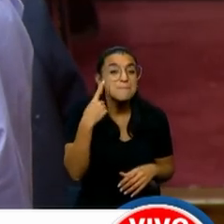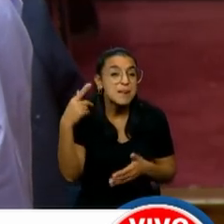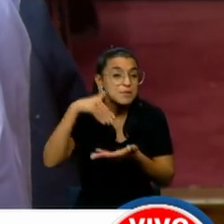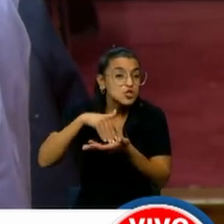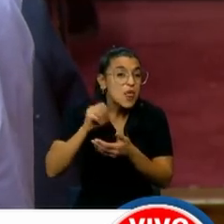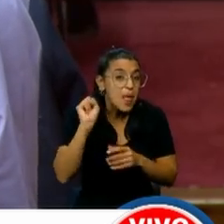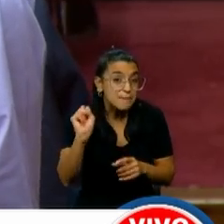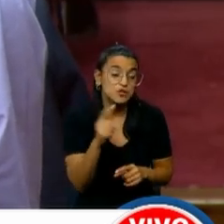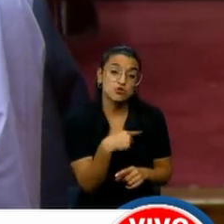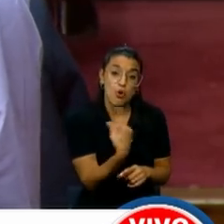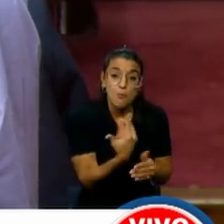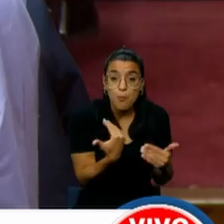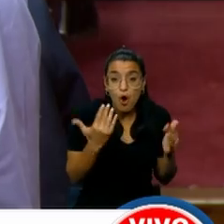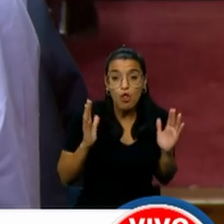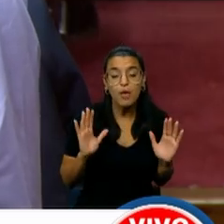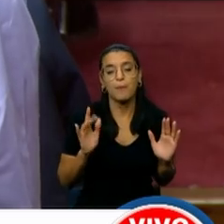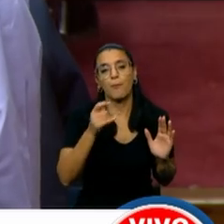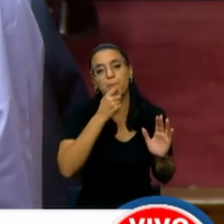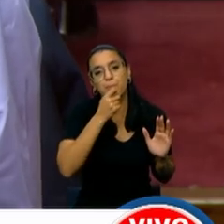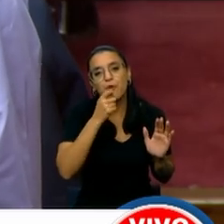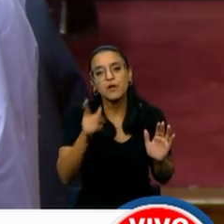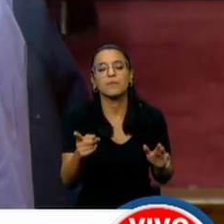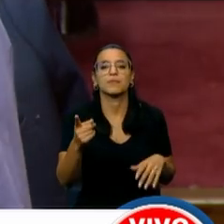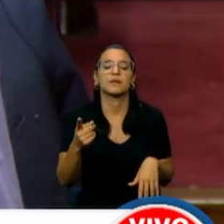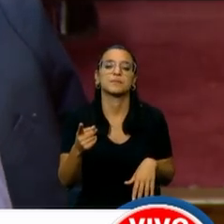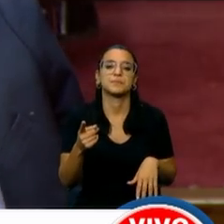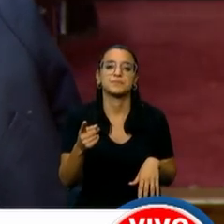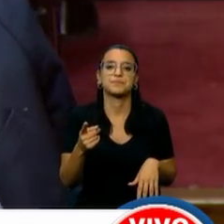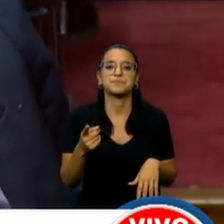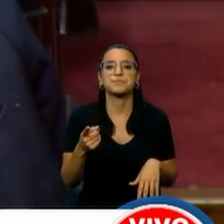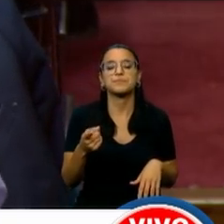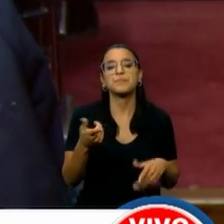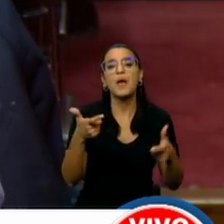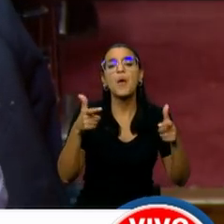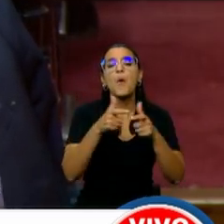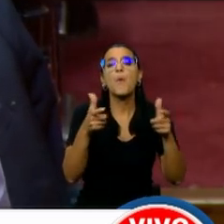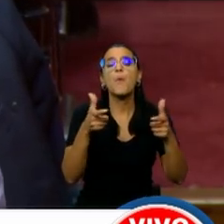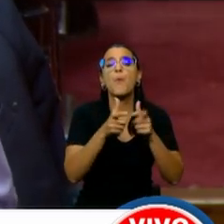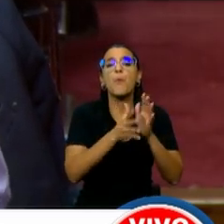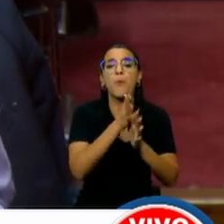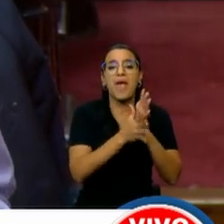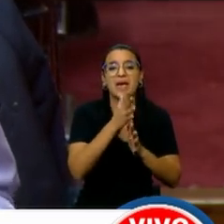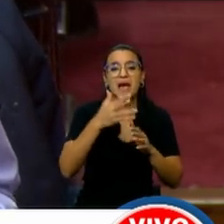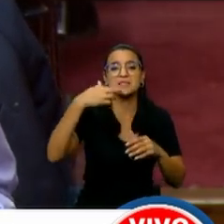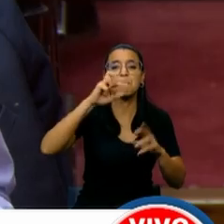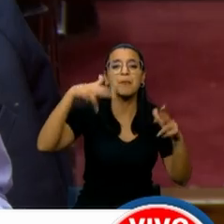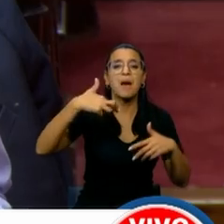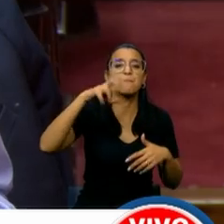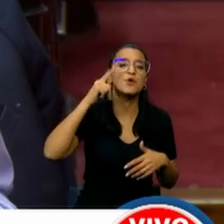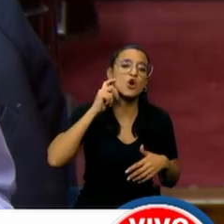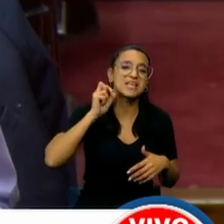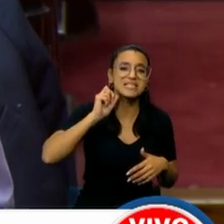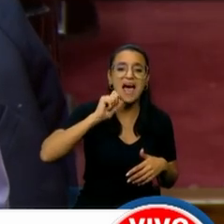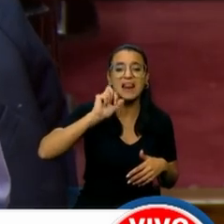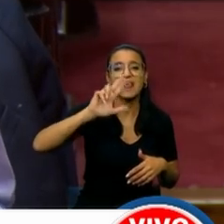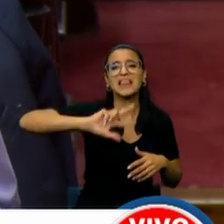podemos por ejemplo triplicar las becas progresar para el año que viene que tiene un presupuesto de 38